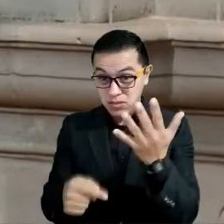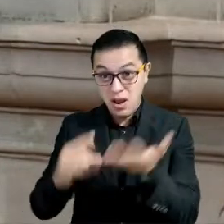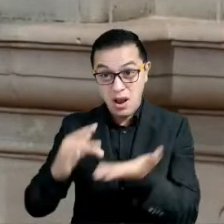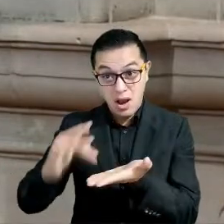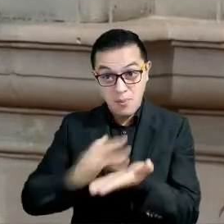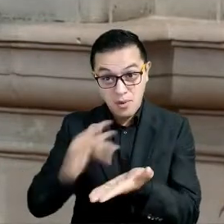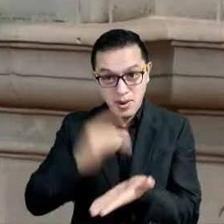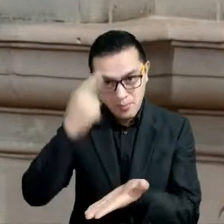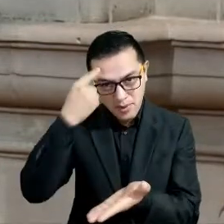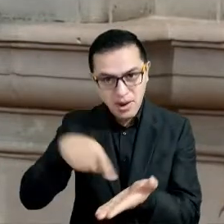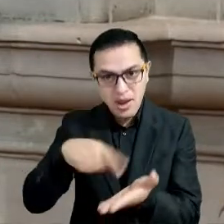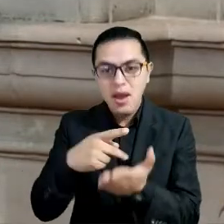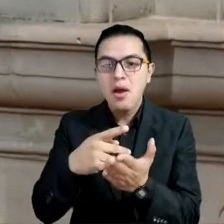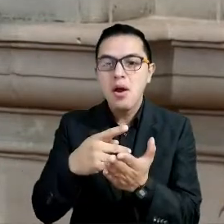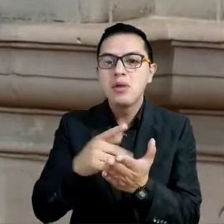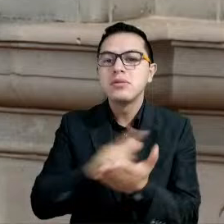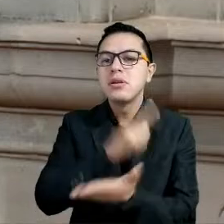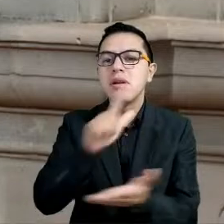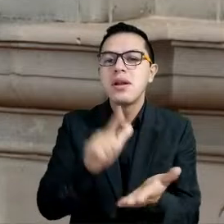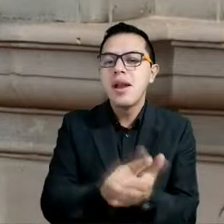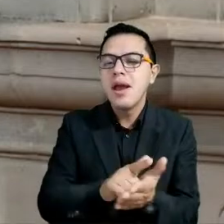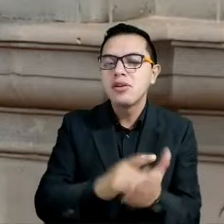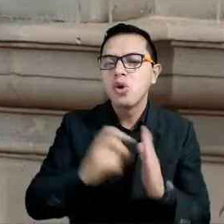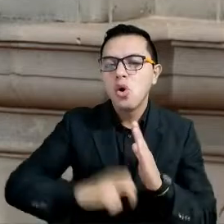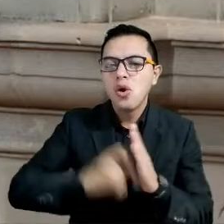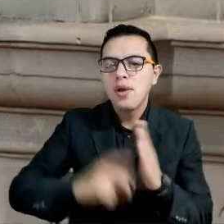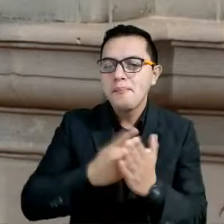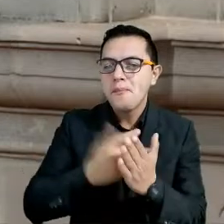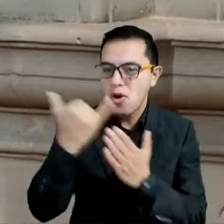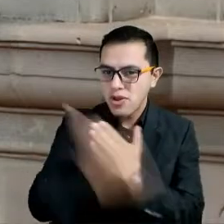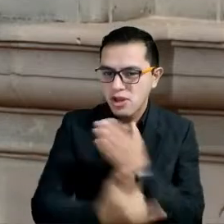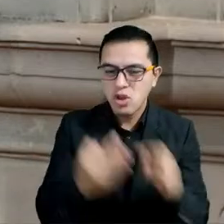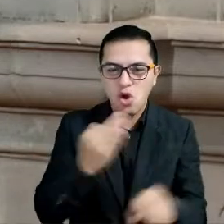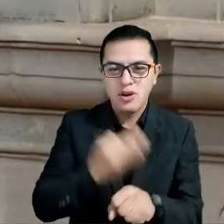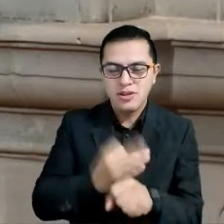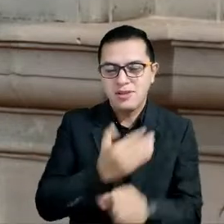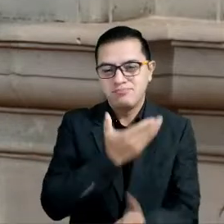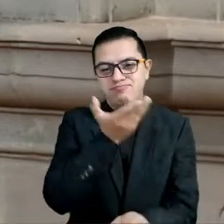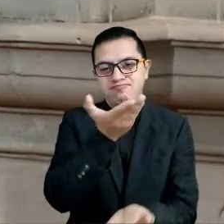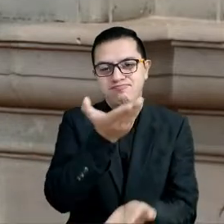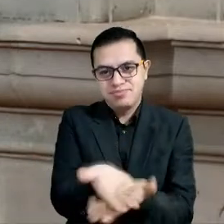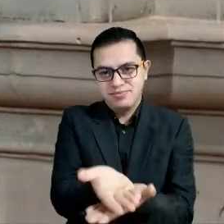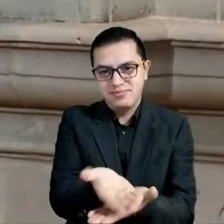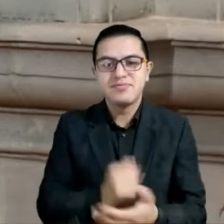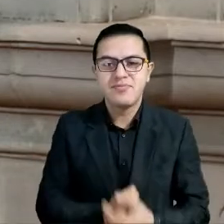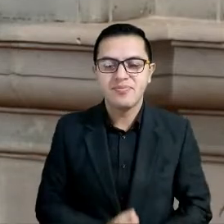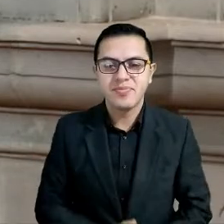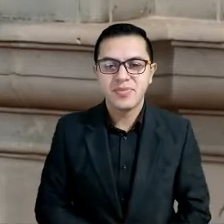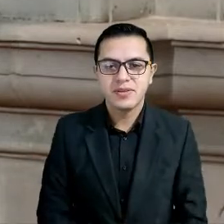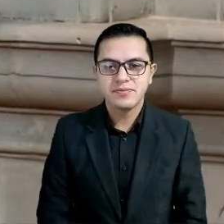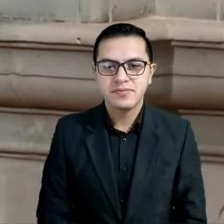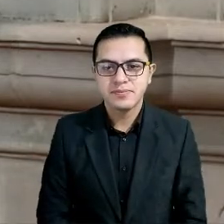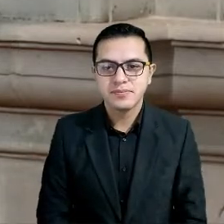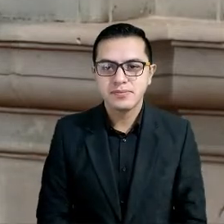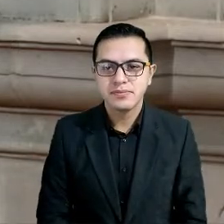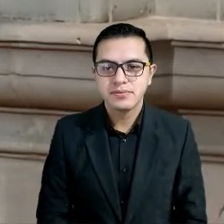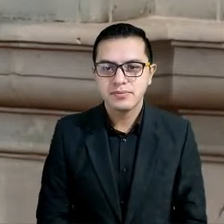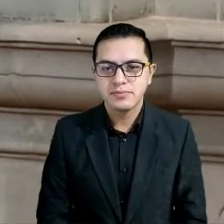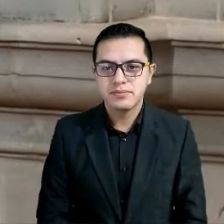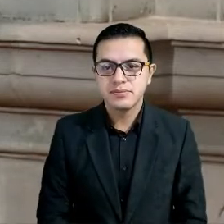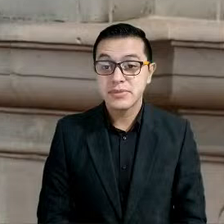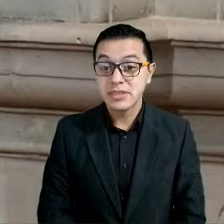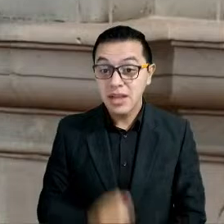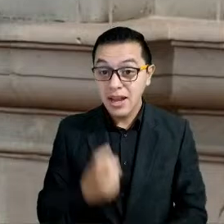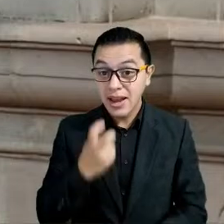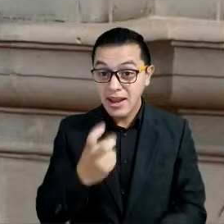pudiese consolidar y que el día de hoy sea una realidad para nuestra entidad. Por tanto, pongo a